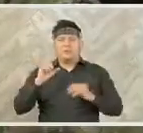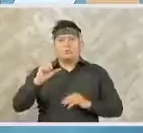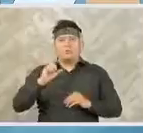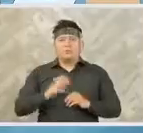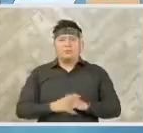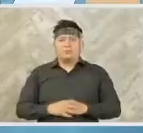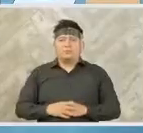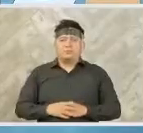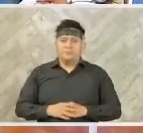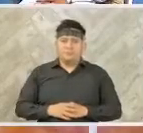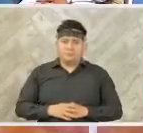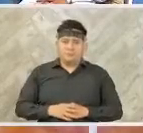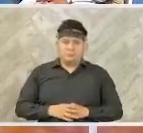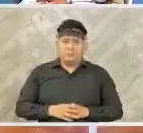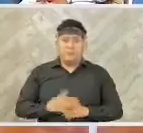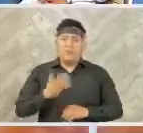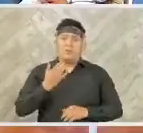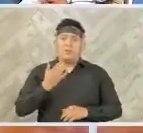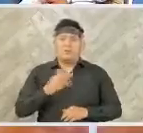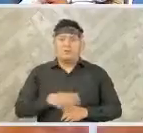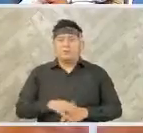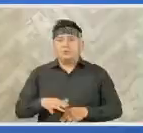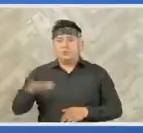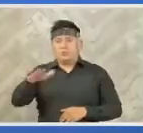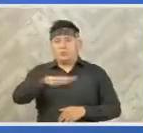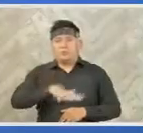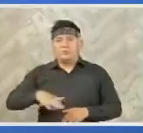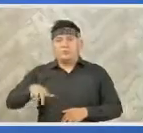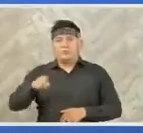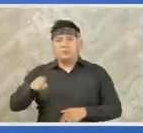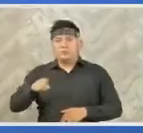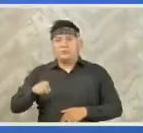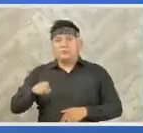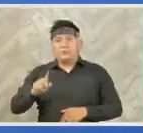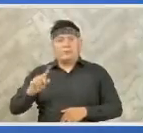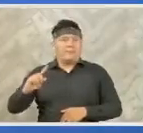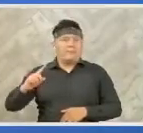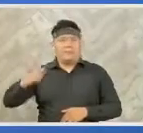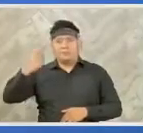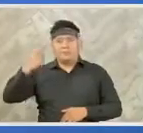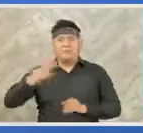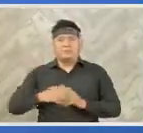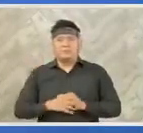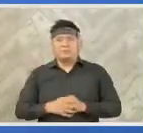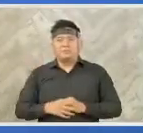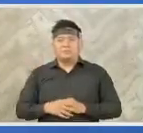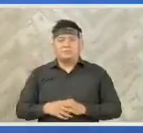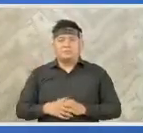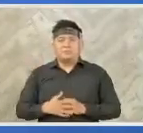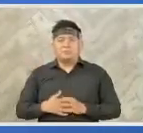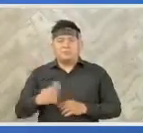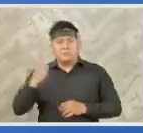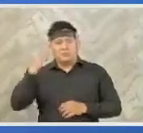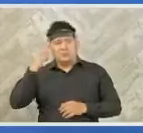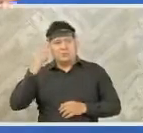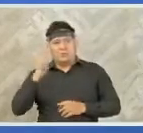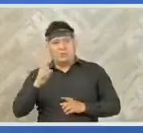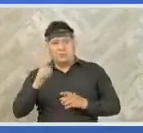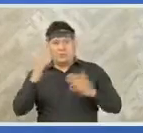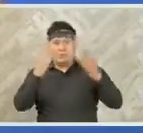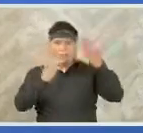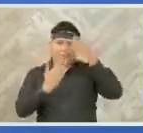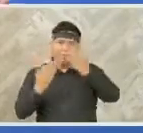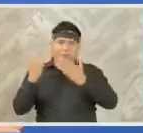Es decir, que cuando visitan uno de estos territorios, el primer elemento que tienen sobre la mesa es justamente